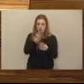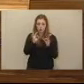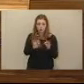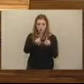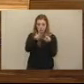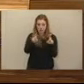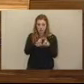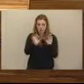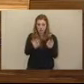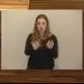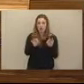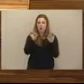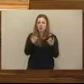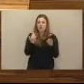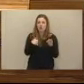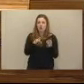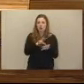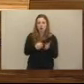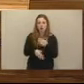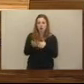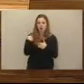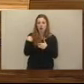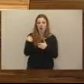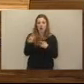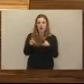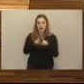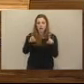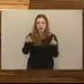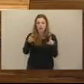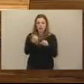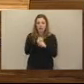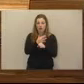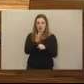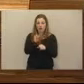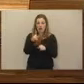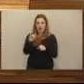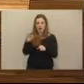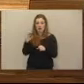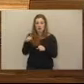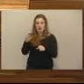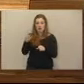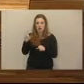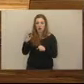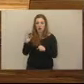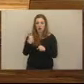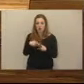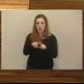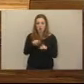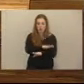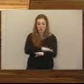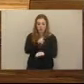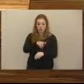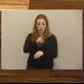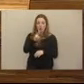transnacionales, como ocurrió ya con la compañía de trabajo Phyllis Morris y sus demandas a los gobiernos de Uruguay